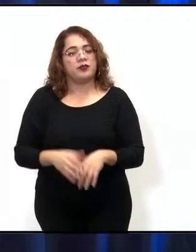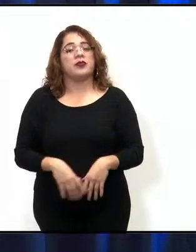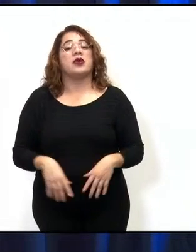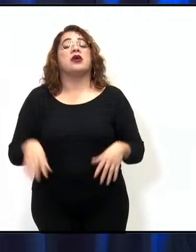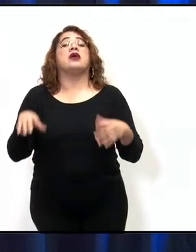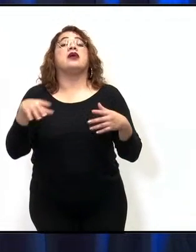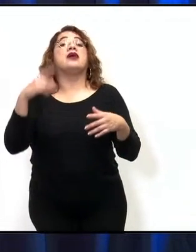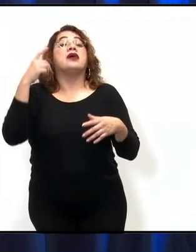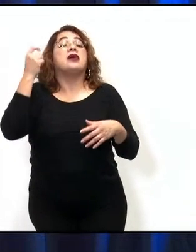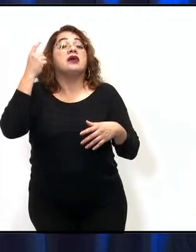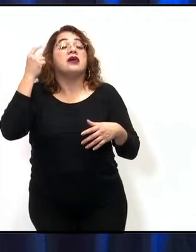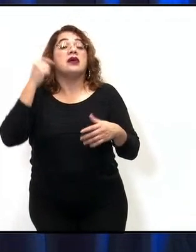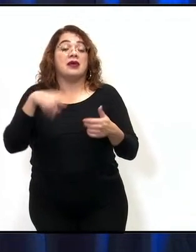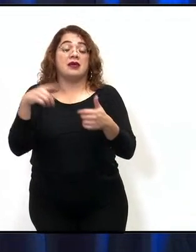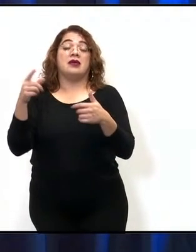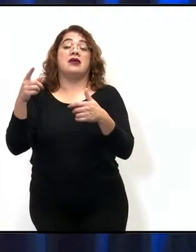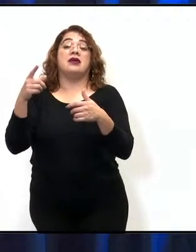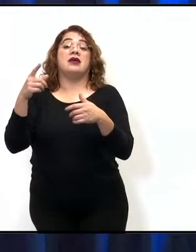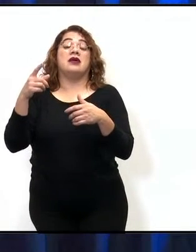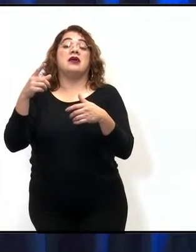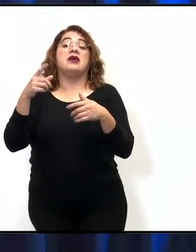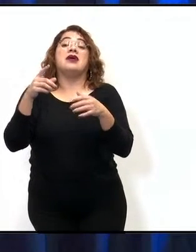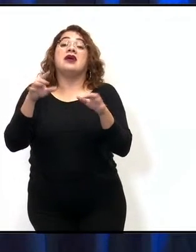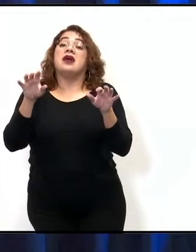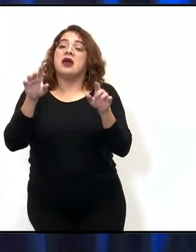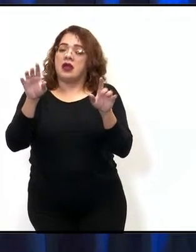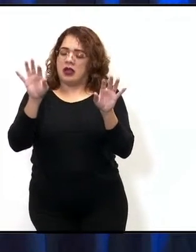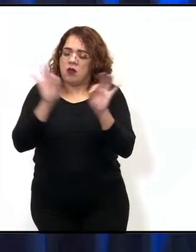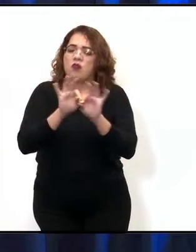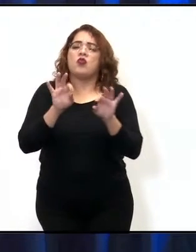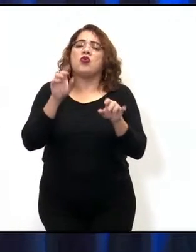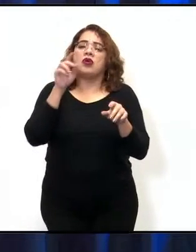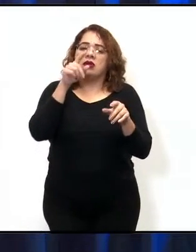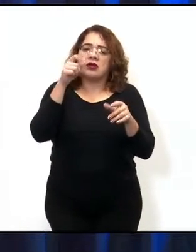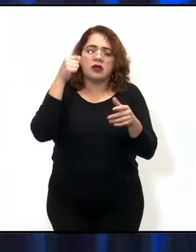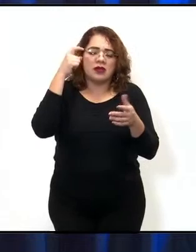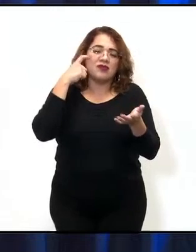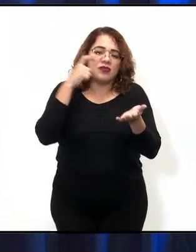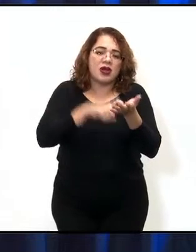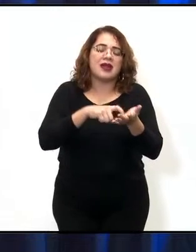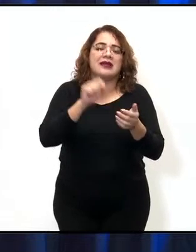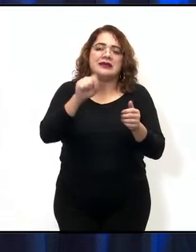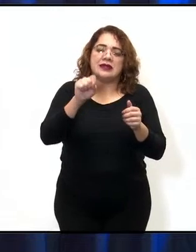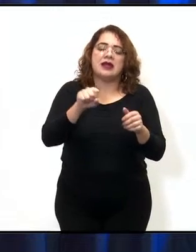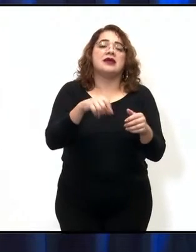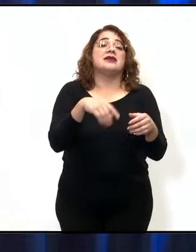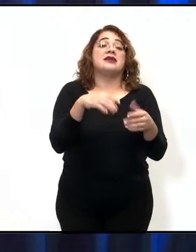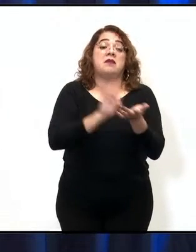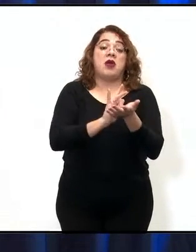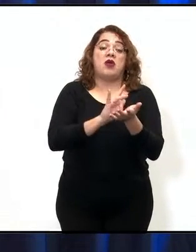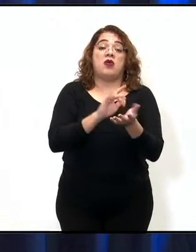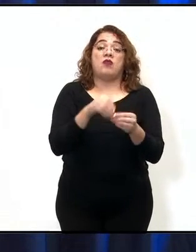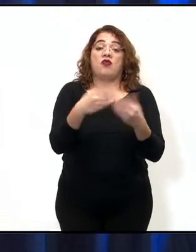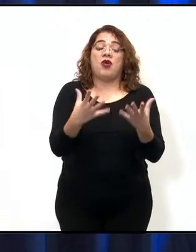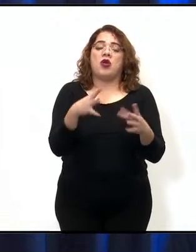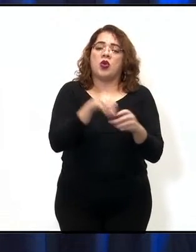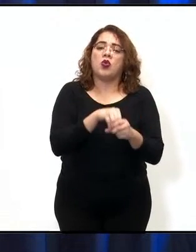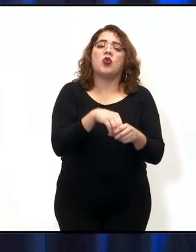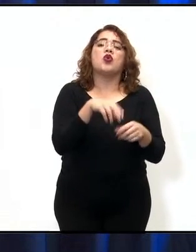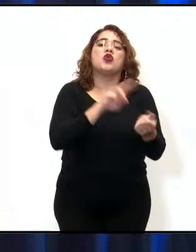que viven en esas localidades. Para aquellos que recibirán la primera ronda de su vacuna la semana pasada,